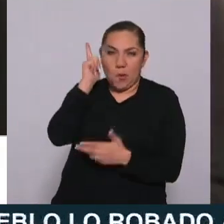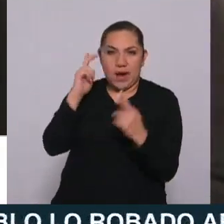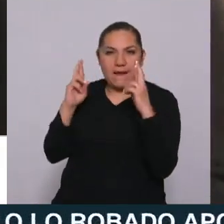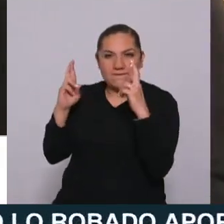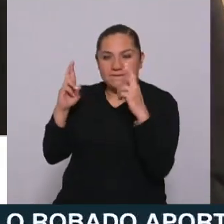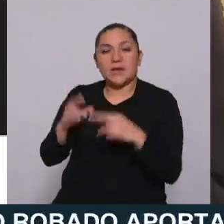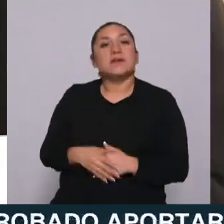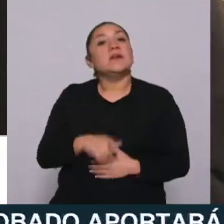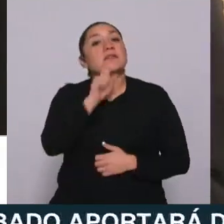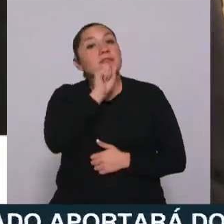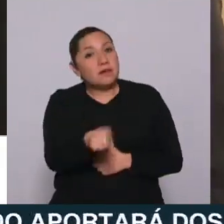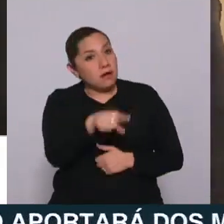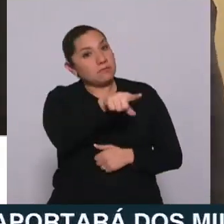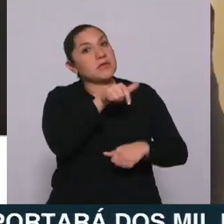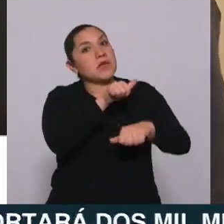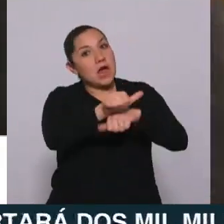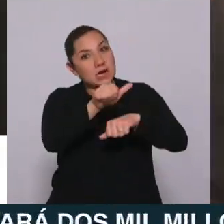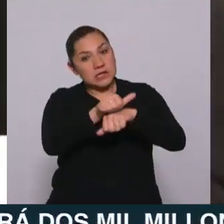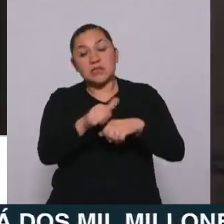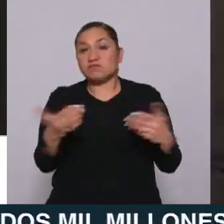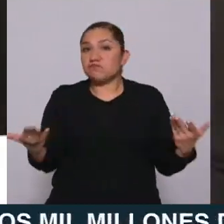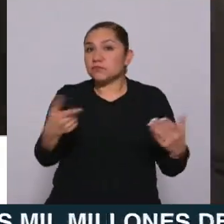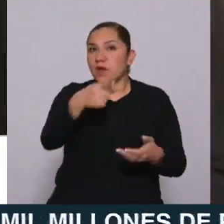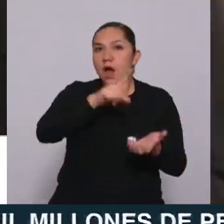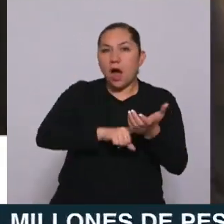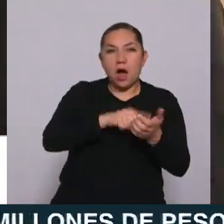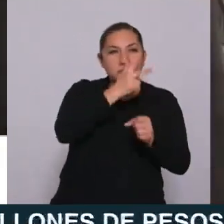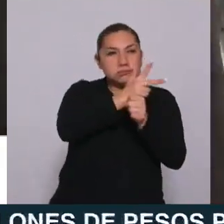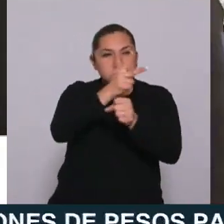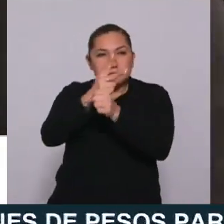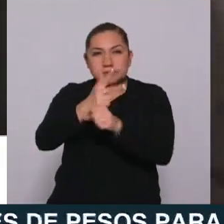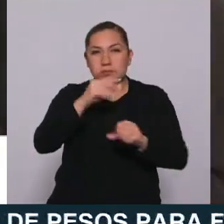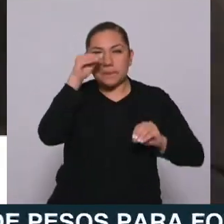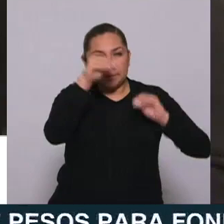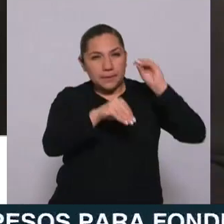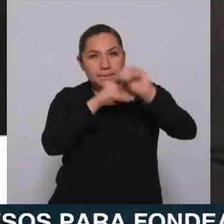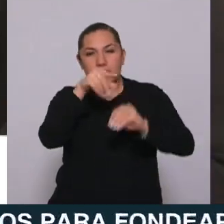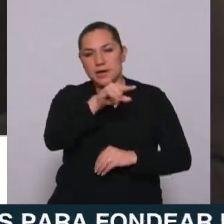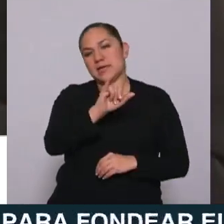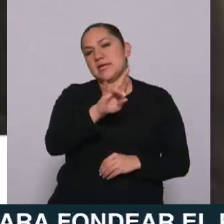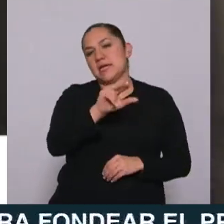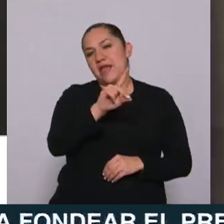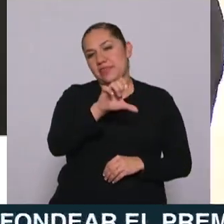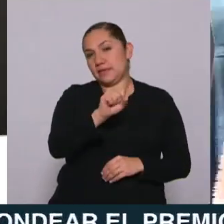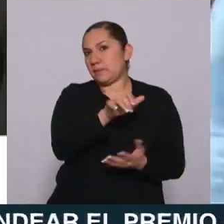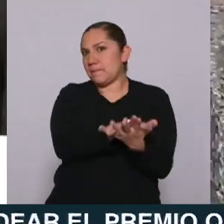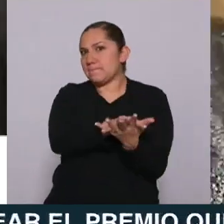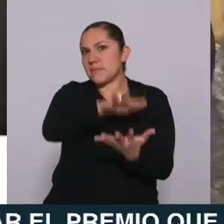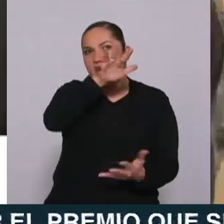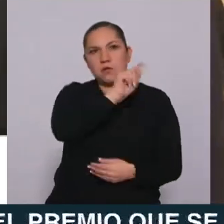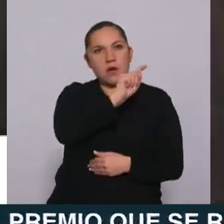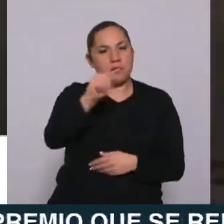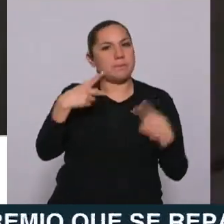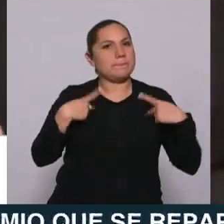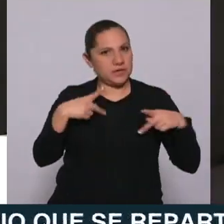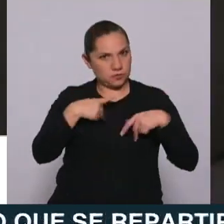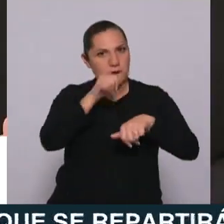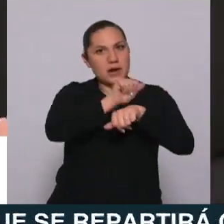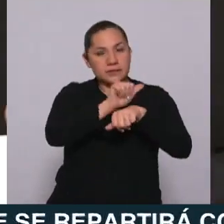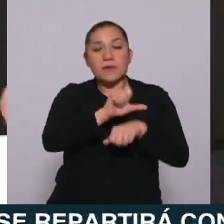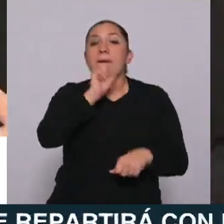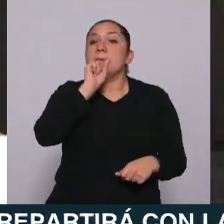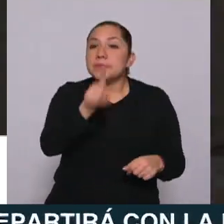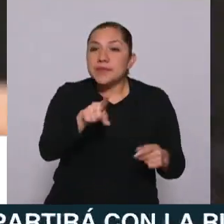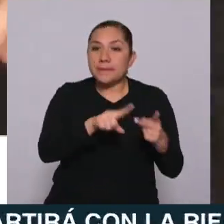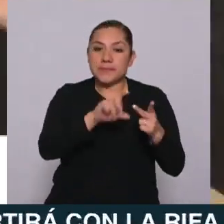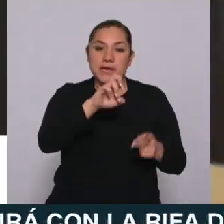efectos visuales del Irlandés, básicamente son todos argentinos. El equipo de efectos visuales de Avengers Endgame